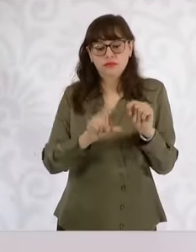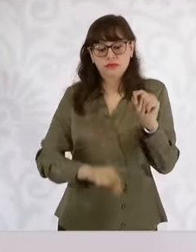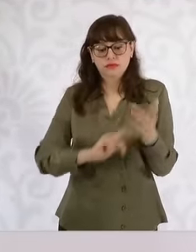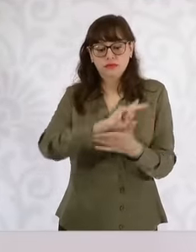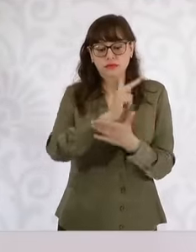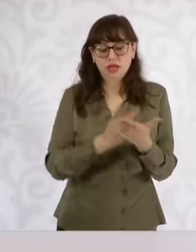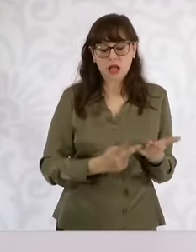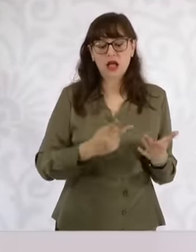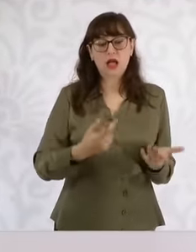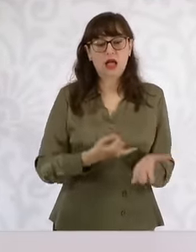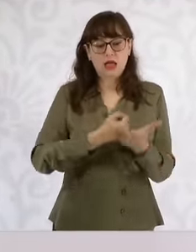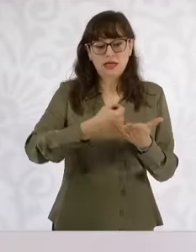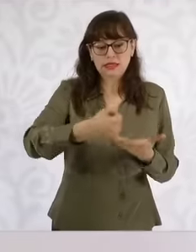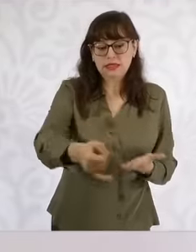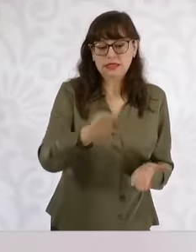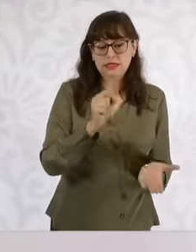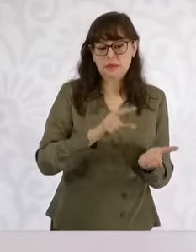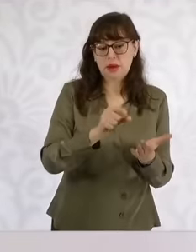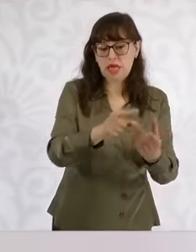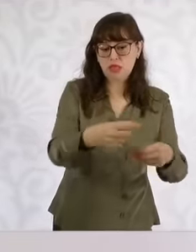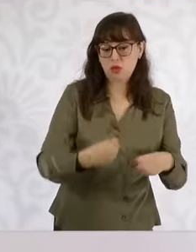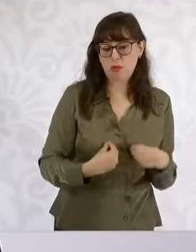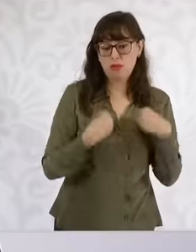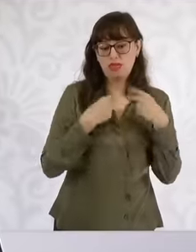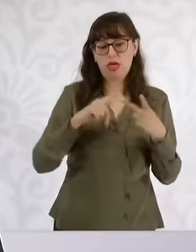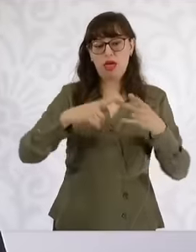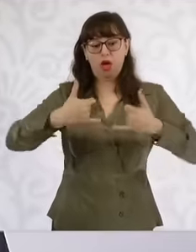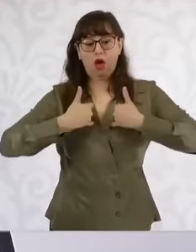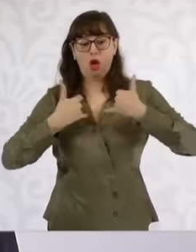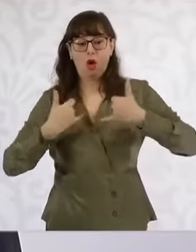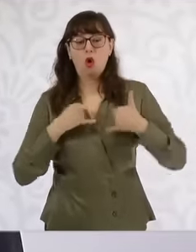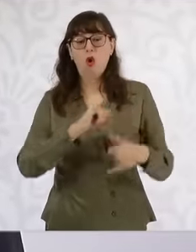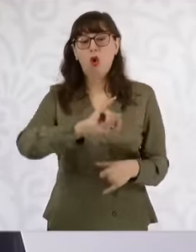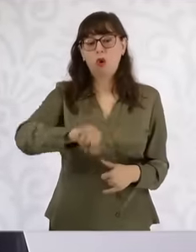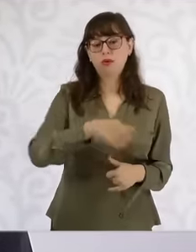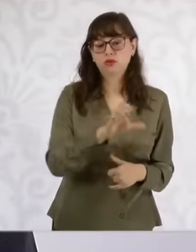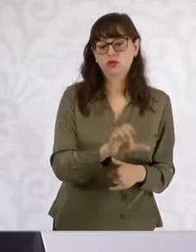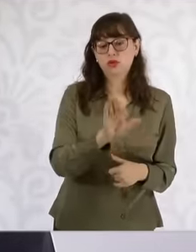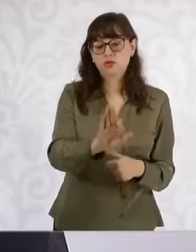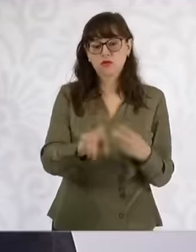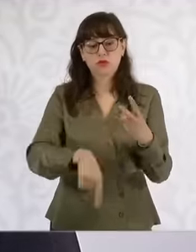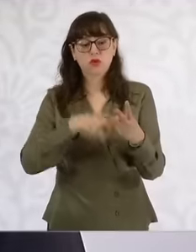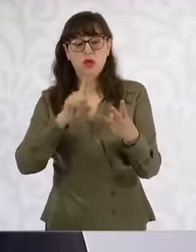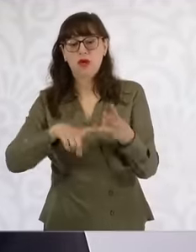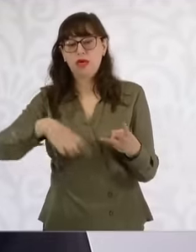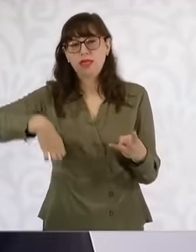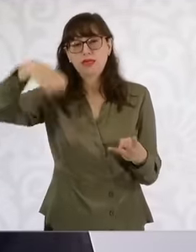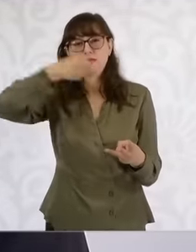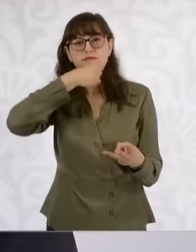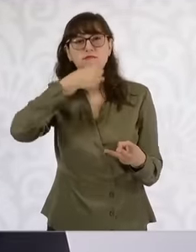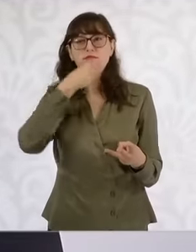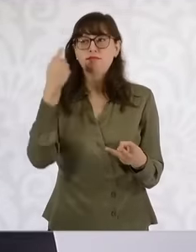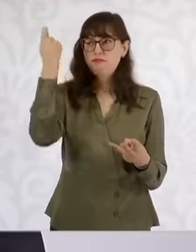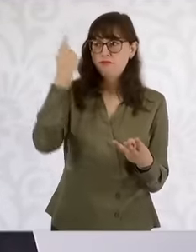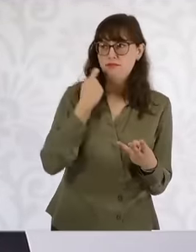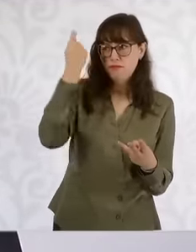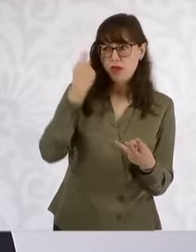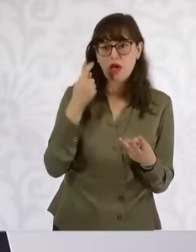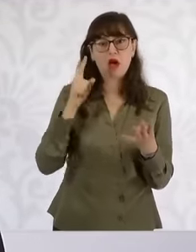Jóvenes Construyendo el Futuro, la Pensión para el Bienestar para las Personas Adultas Mayores y los otros programas sociales